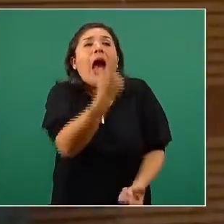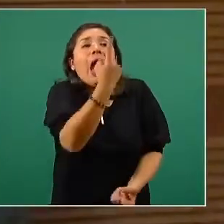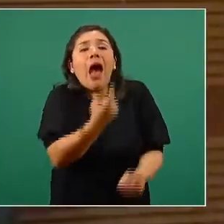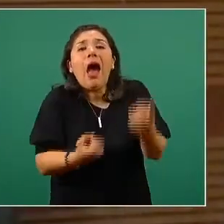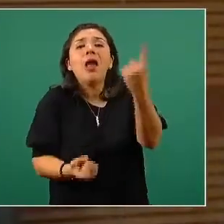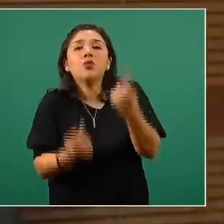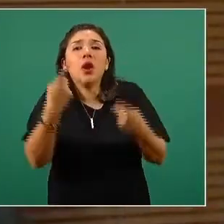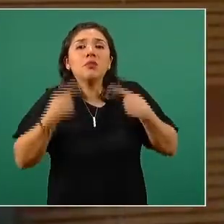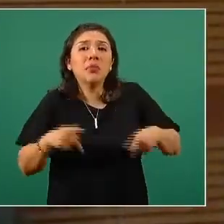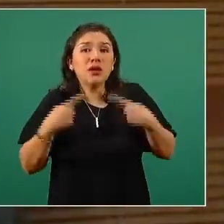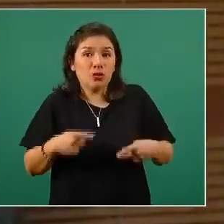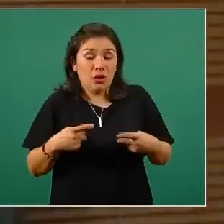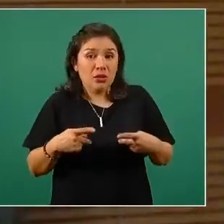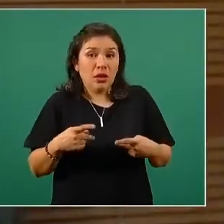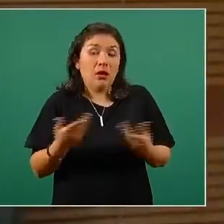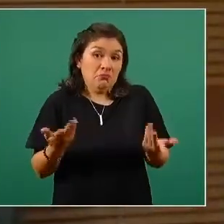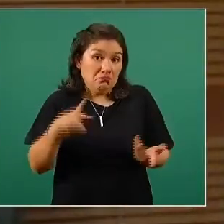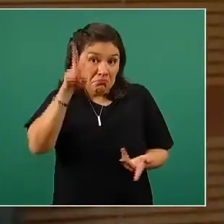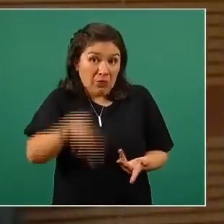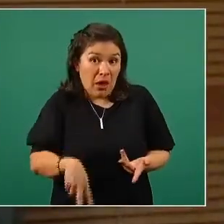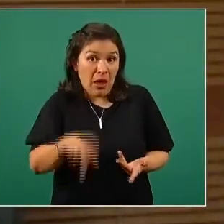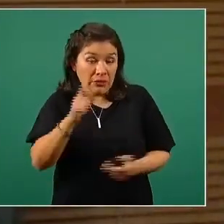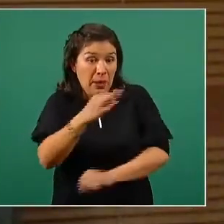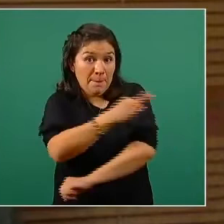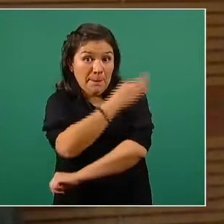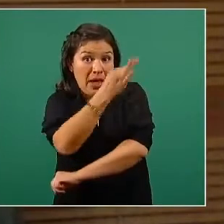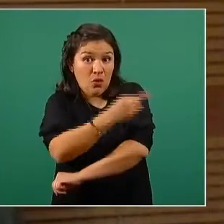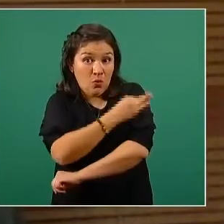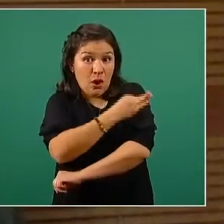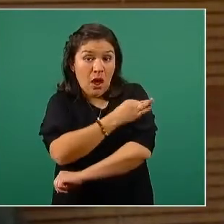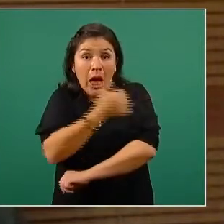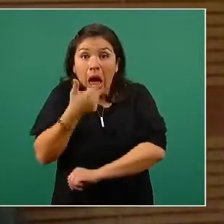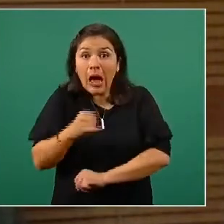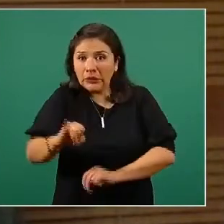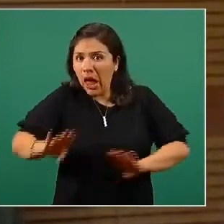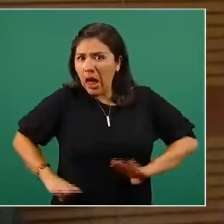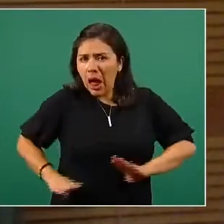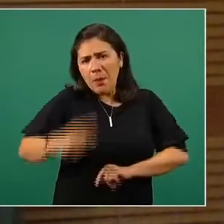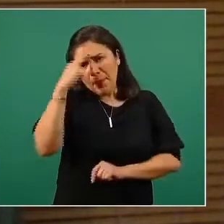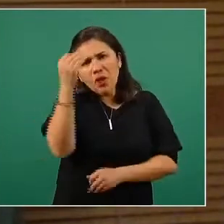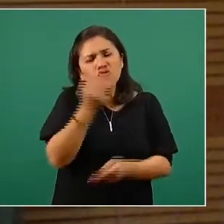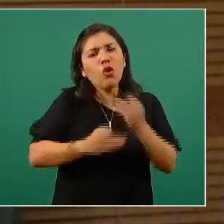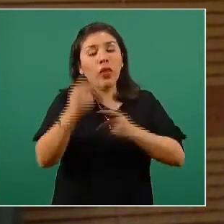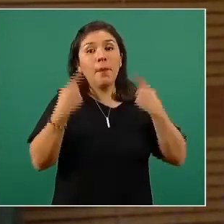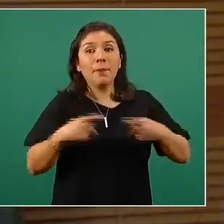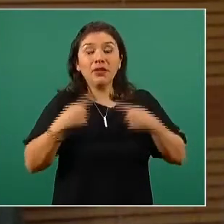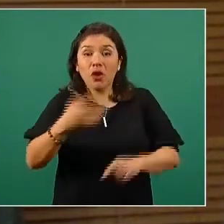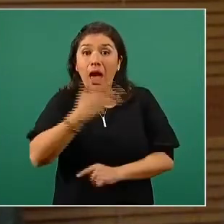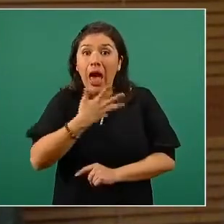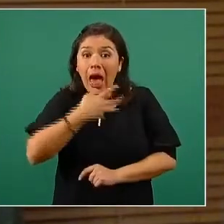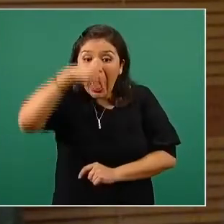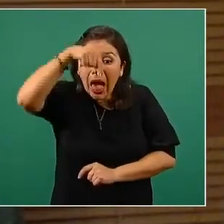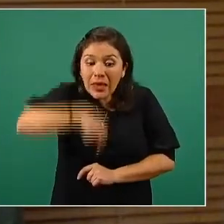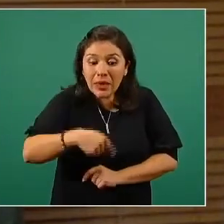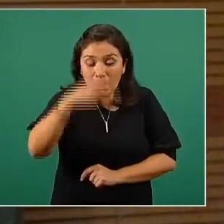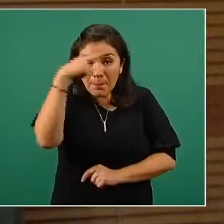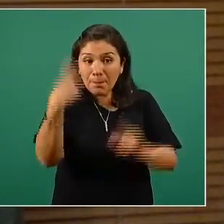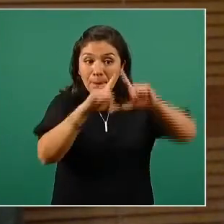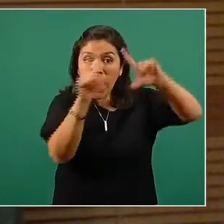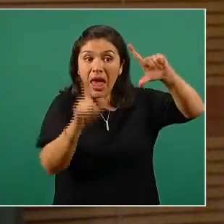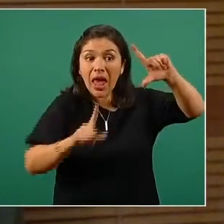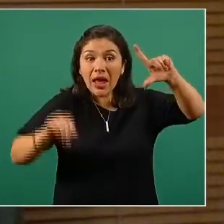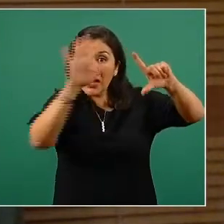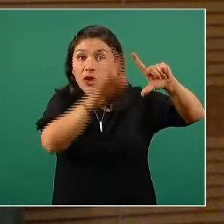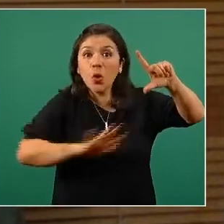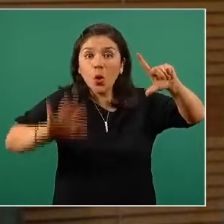puntuales y en principio la vacunación está estimado para todas las personas que están en el territorio